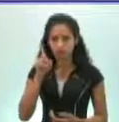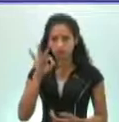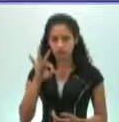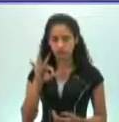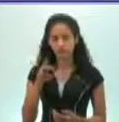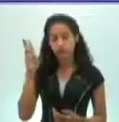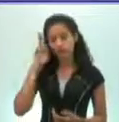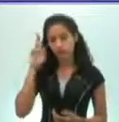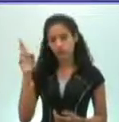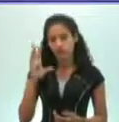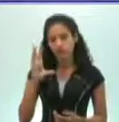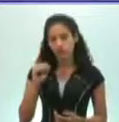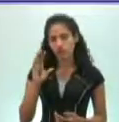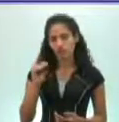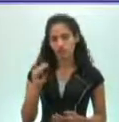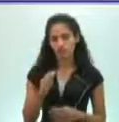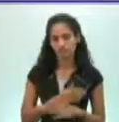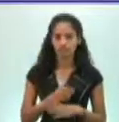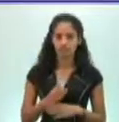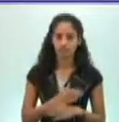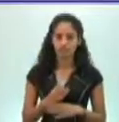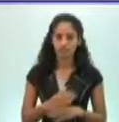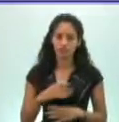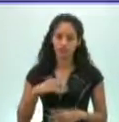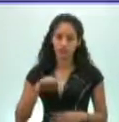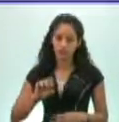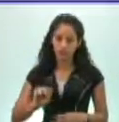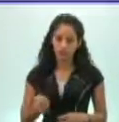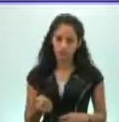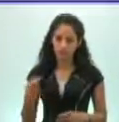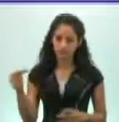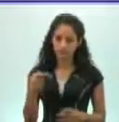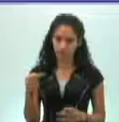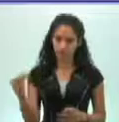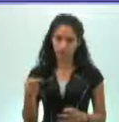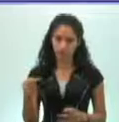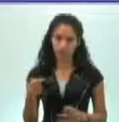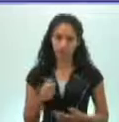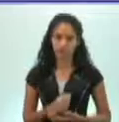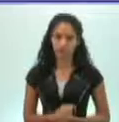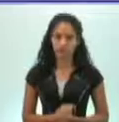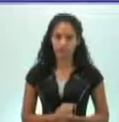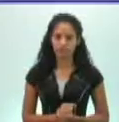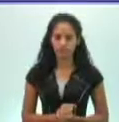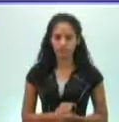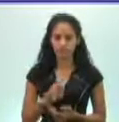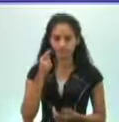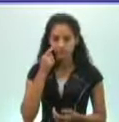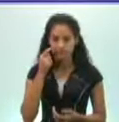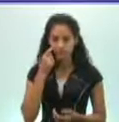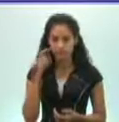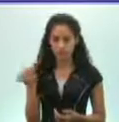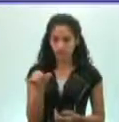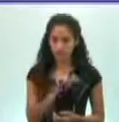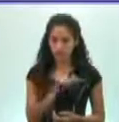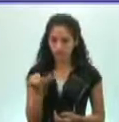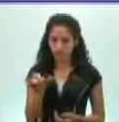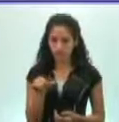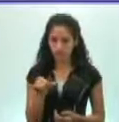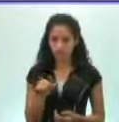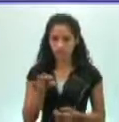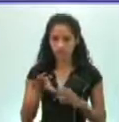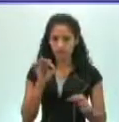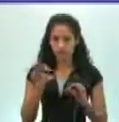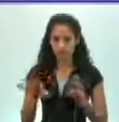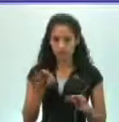cuando hablamos de diferencia, estamos obligados a sustraer. Volvemos a hacer lo mismo, seleccionamos los